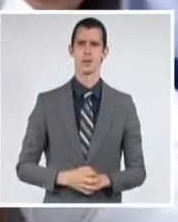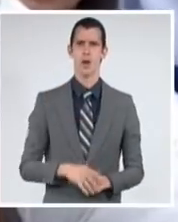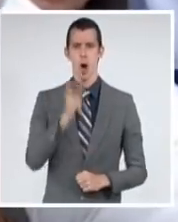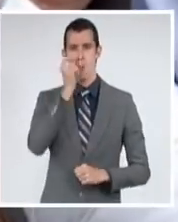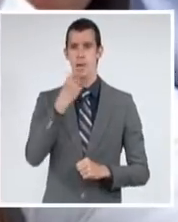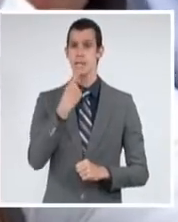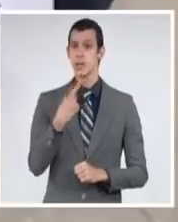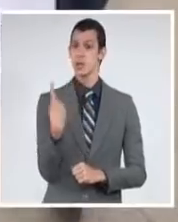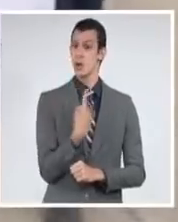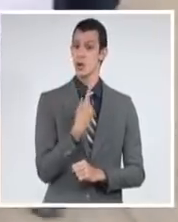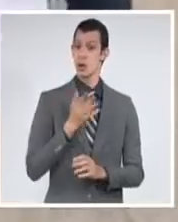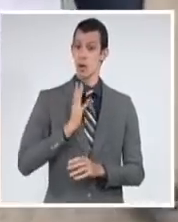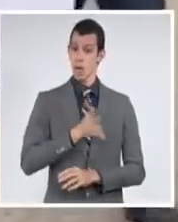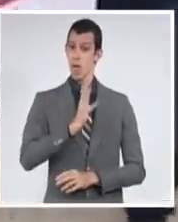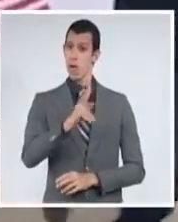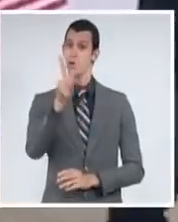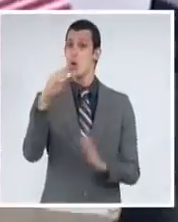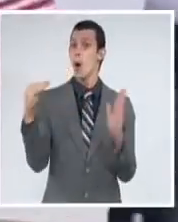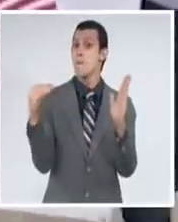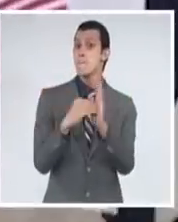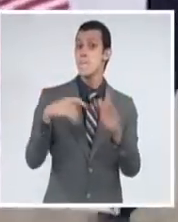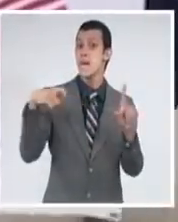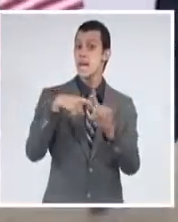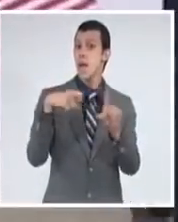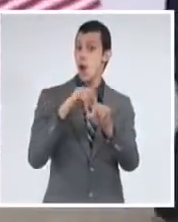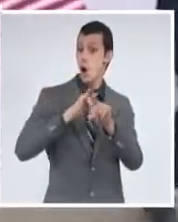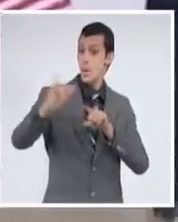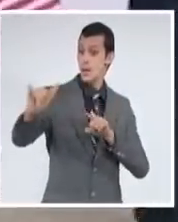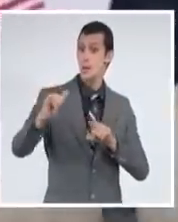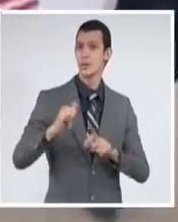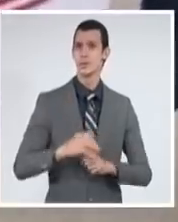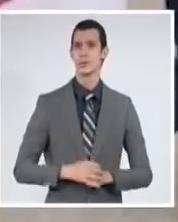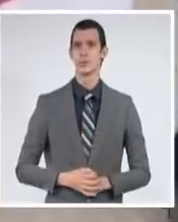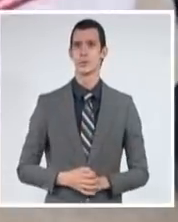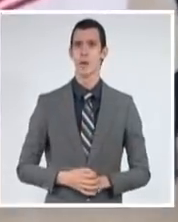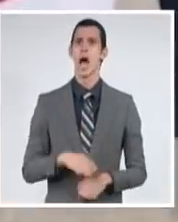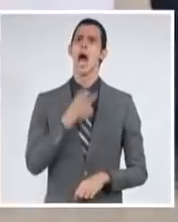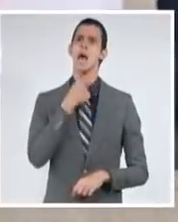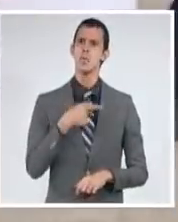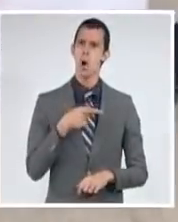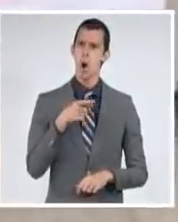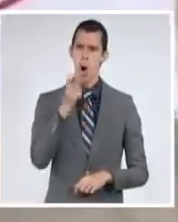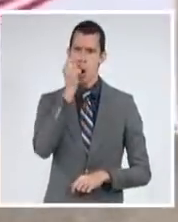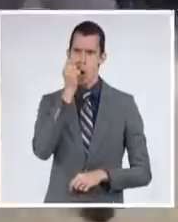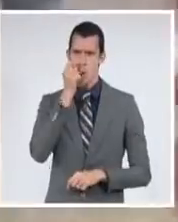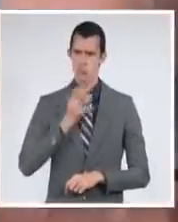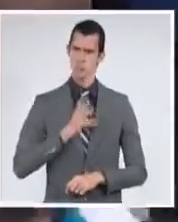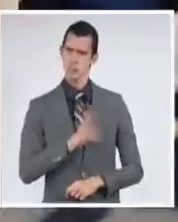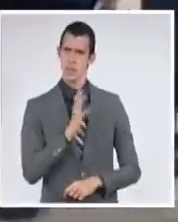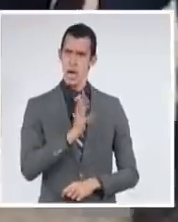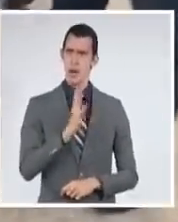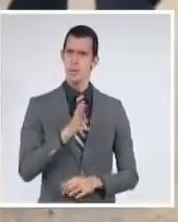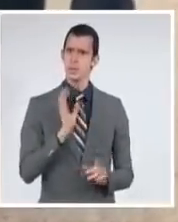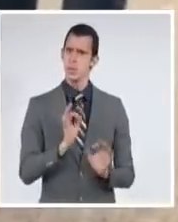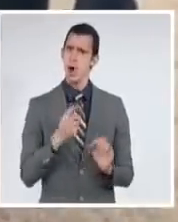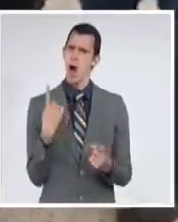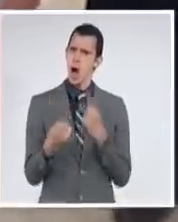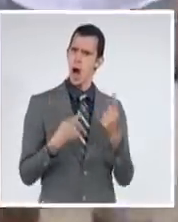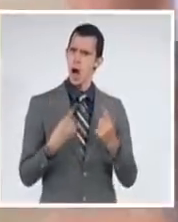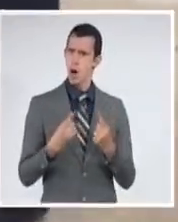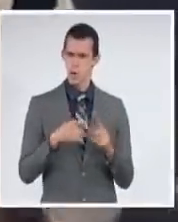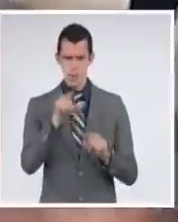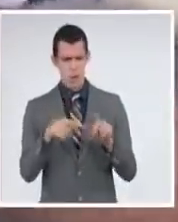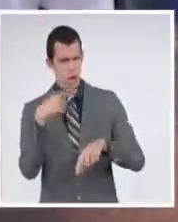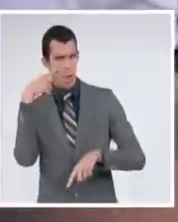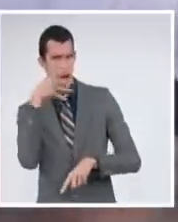2.000 kilómetros. En el camino, él y su grupo recibieron agresiones y amenazas, pero tenían la misión de llevar el mensaje a favor de la